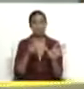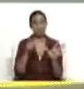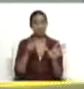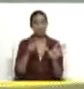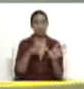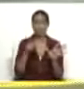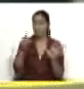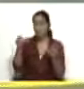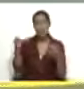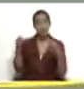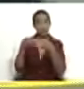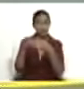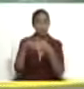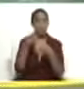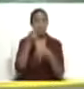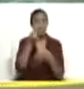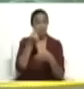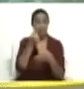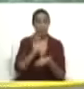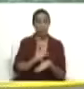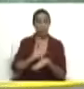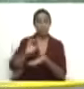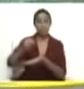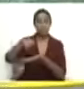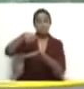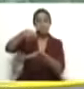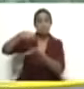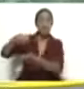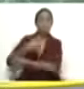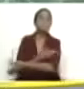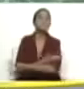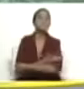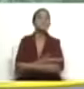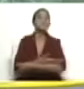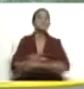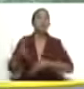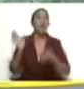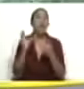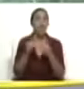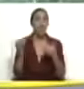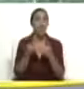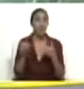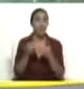¡Se repartieron el botín de miles de millones de dólares!